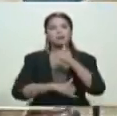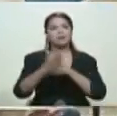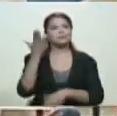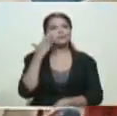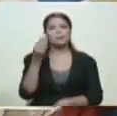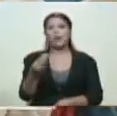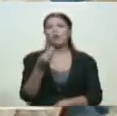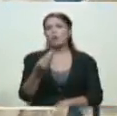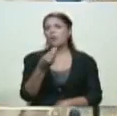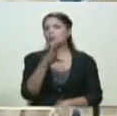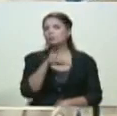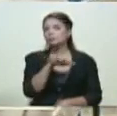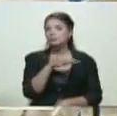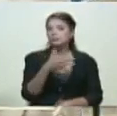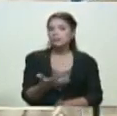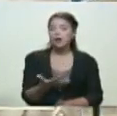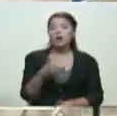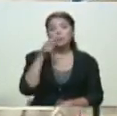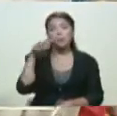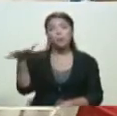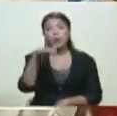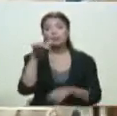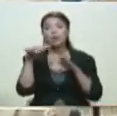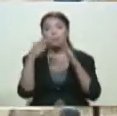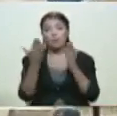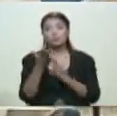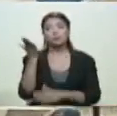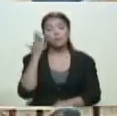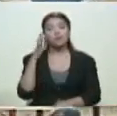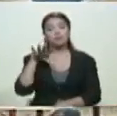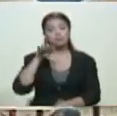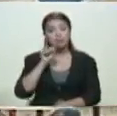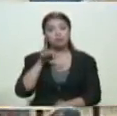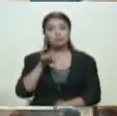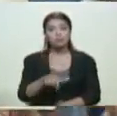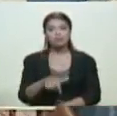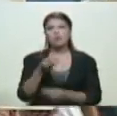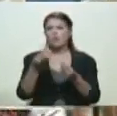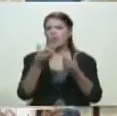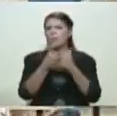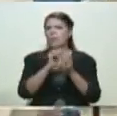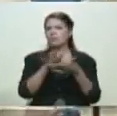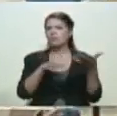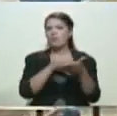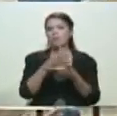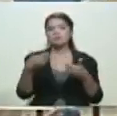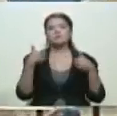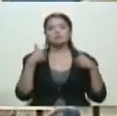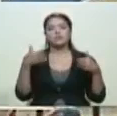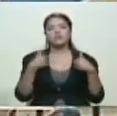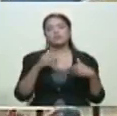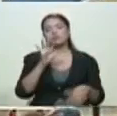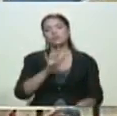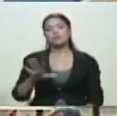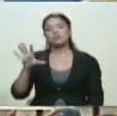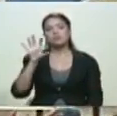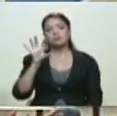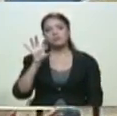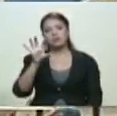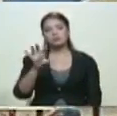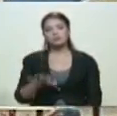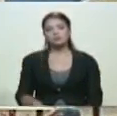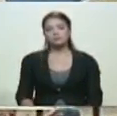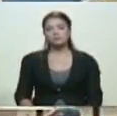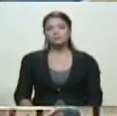cómo fue, para que la población y el mundo también entienda el tipo de violencia al que fue sometido nuestra patria.